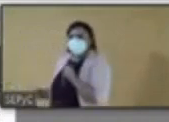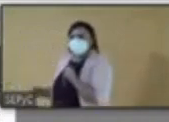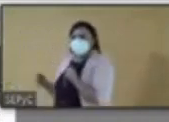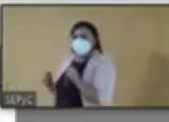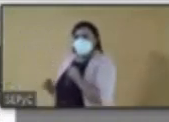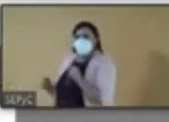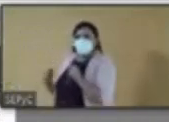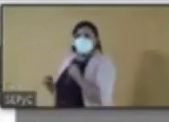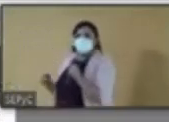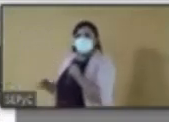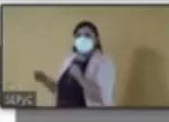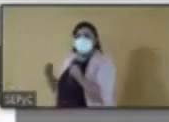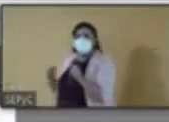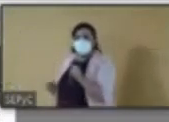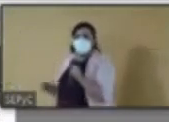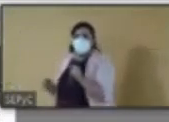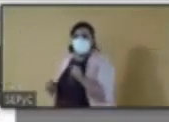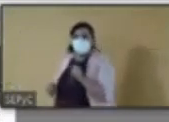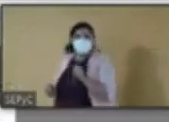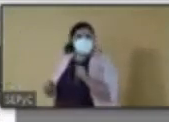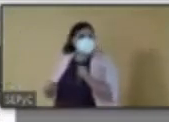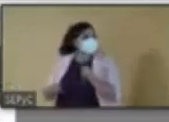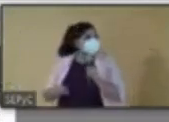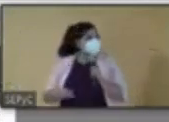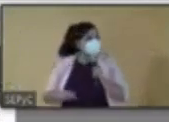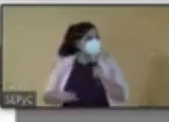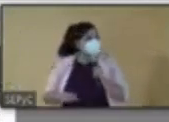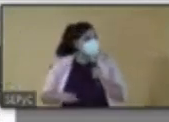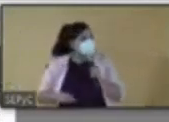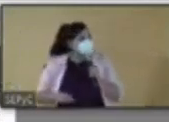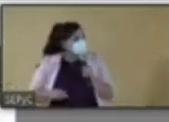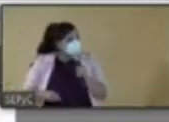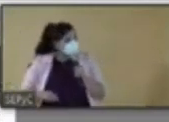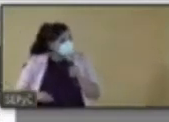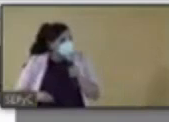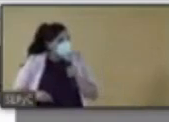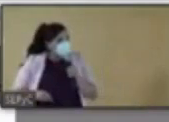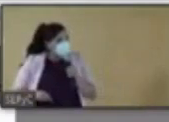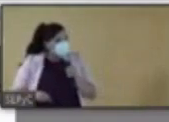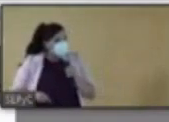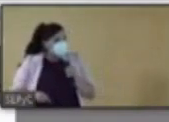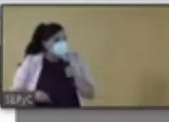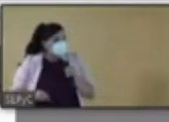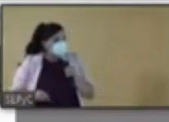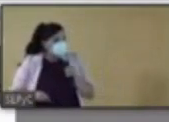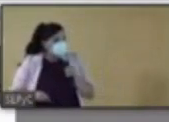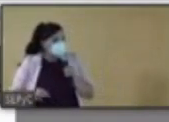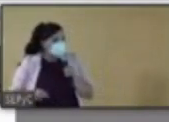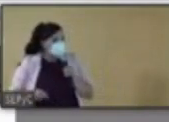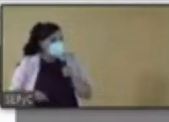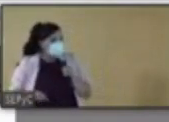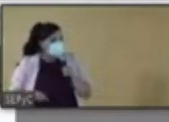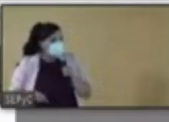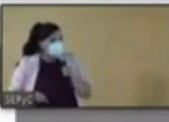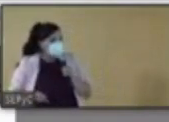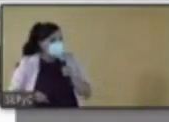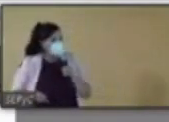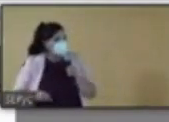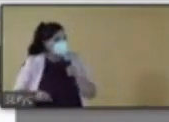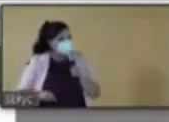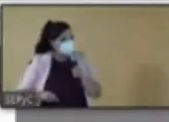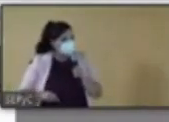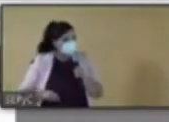solamente para identificar o realizar el envío o la firma de la declaración. Procedemos al final del